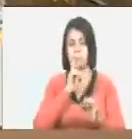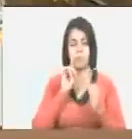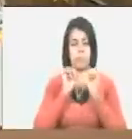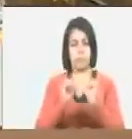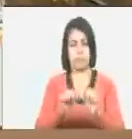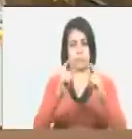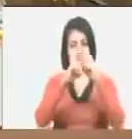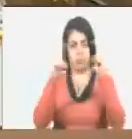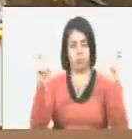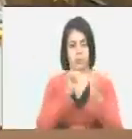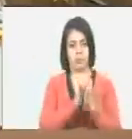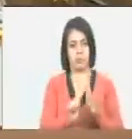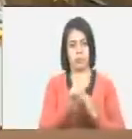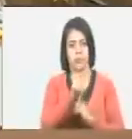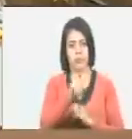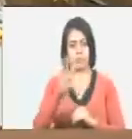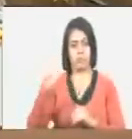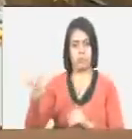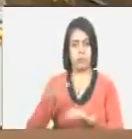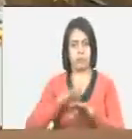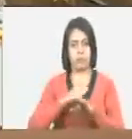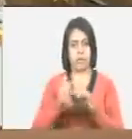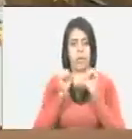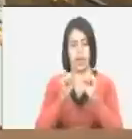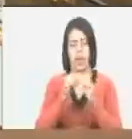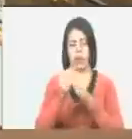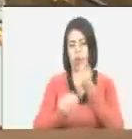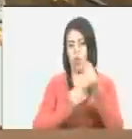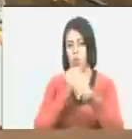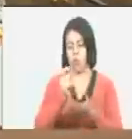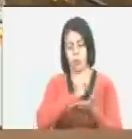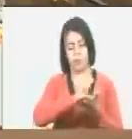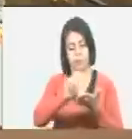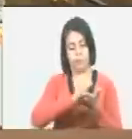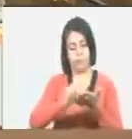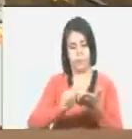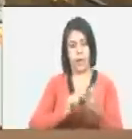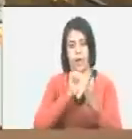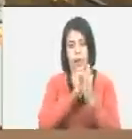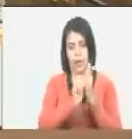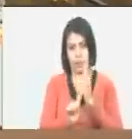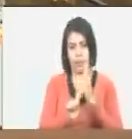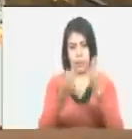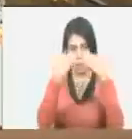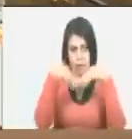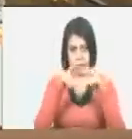del epígrafe del artículo 25, quedando redactado de la siguiente manera.